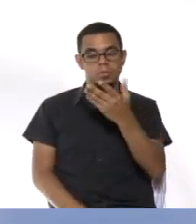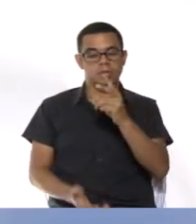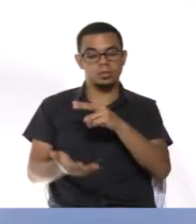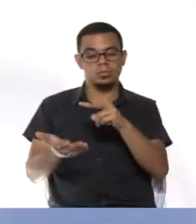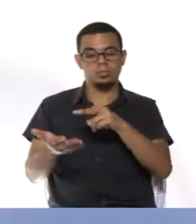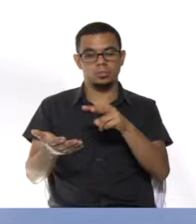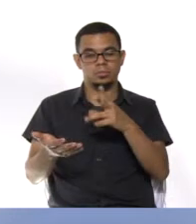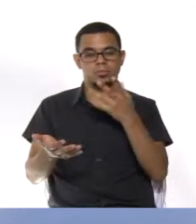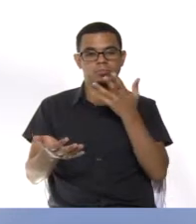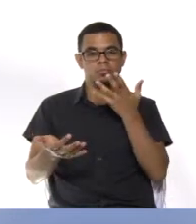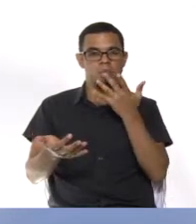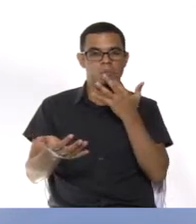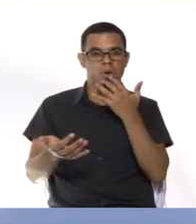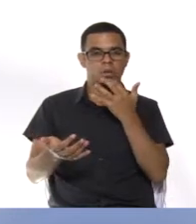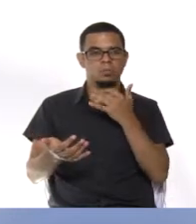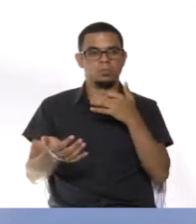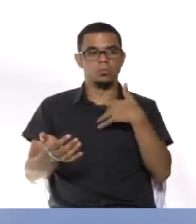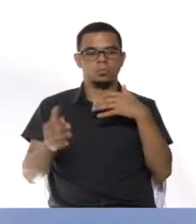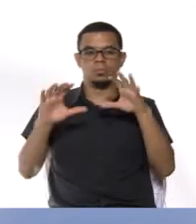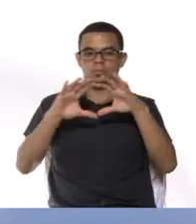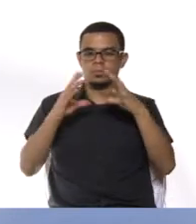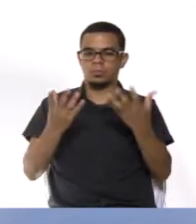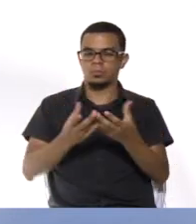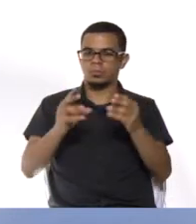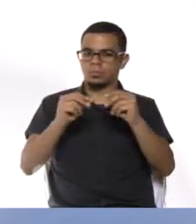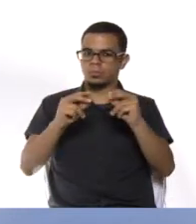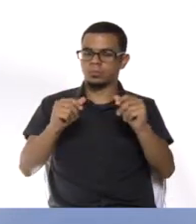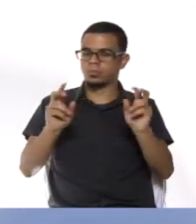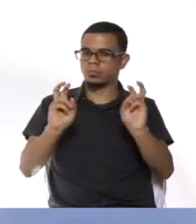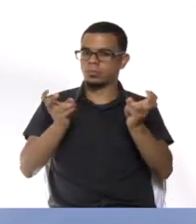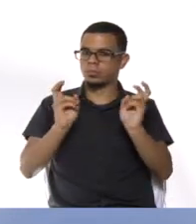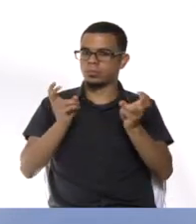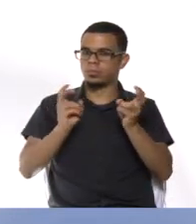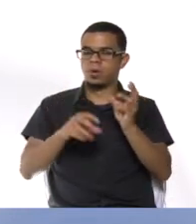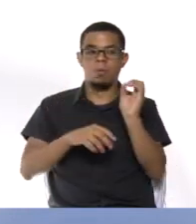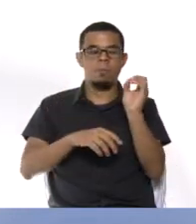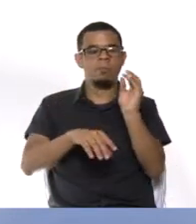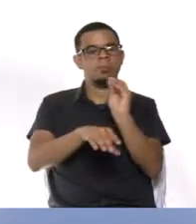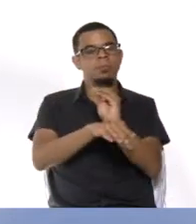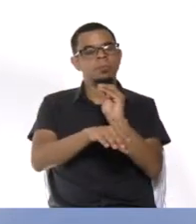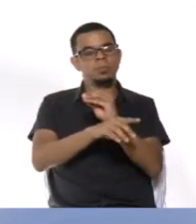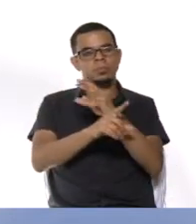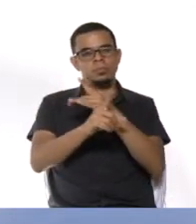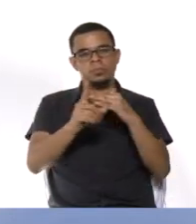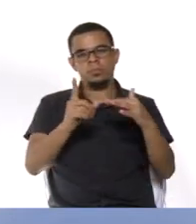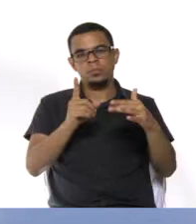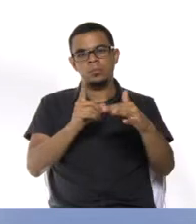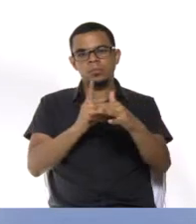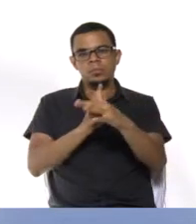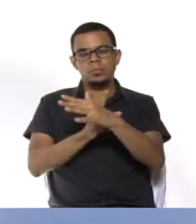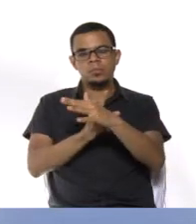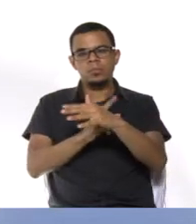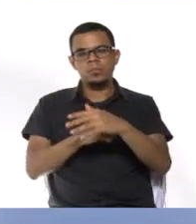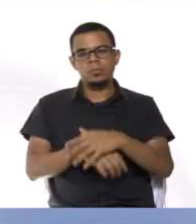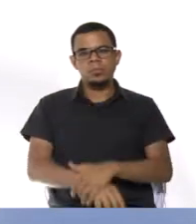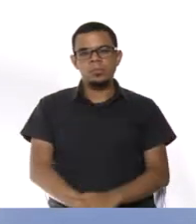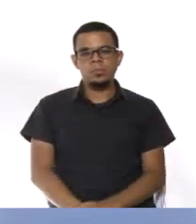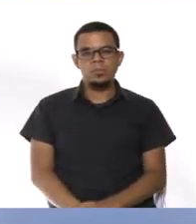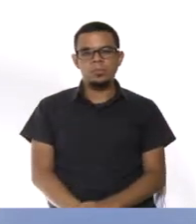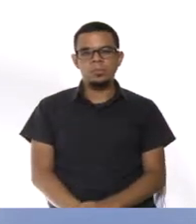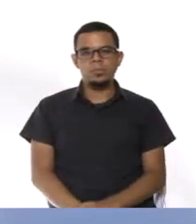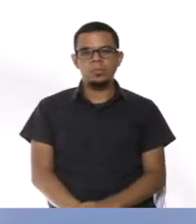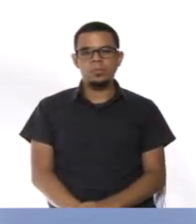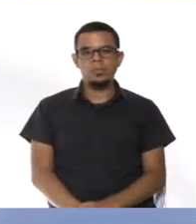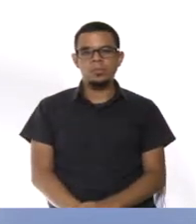hoy. Un ejemplo puede ser cuando vamos a hablar del planeta Tierra o cuando vamos a hablar del cuidado del ambiente, que es una de las cosas que más se refuerza